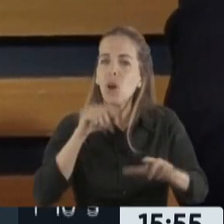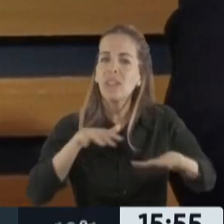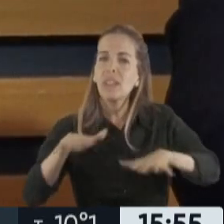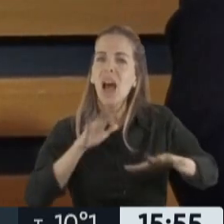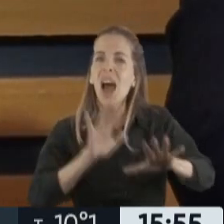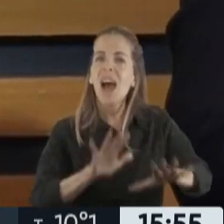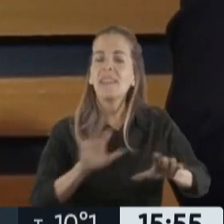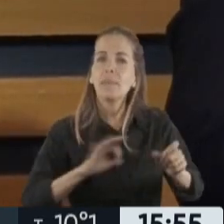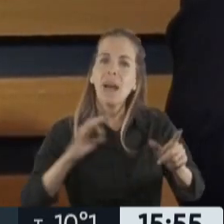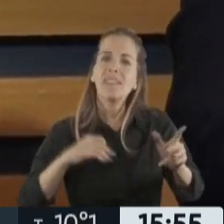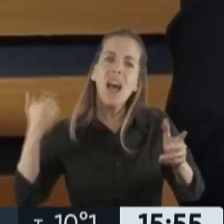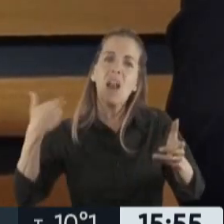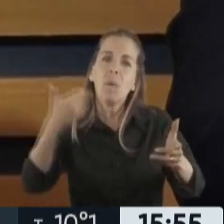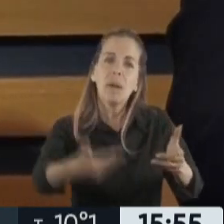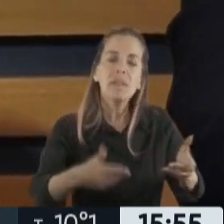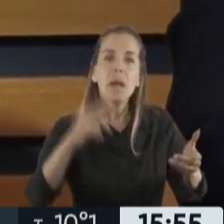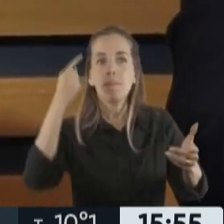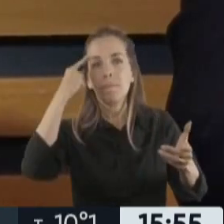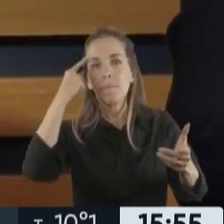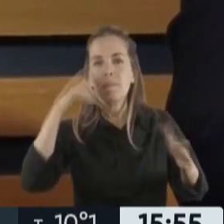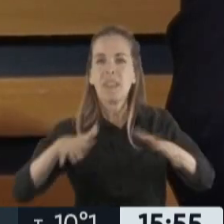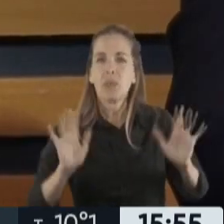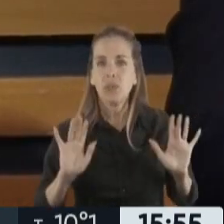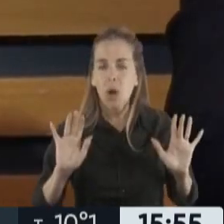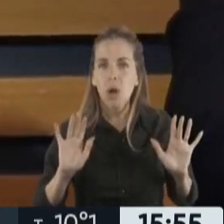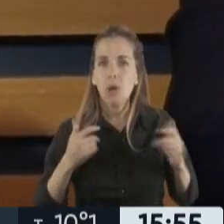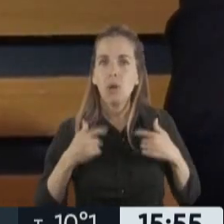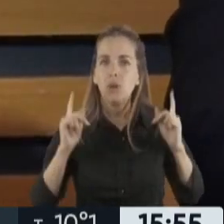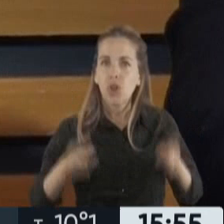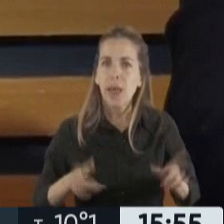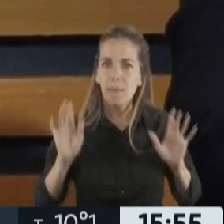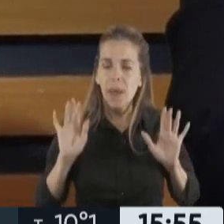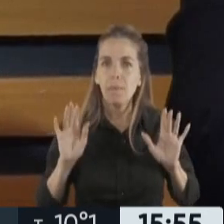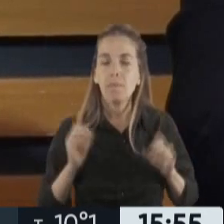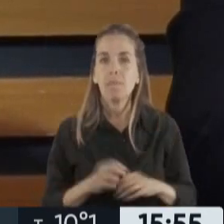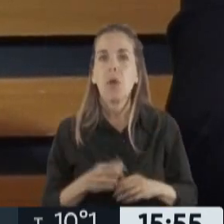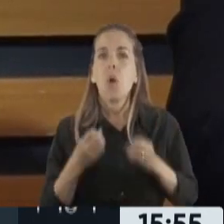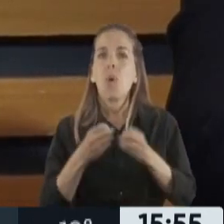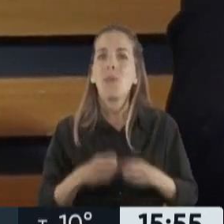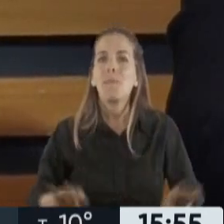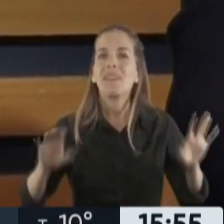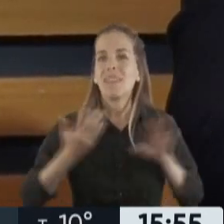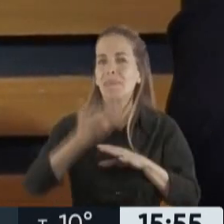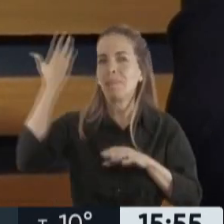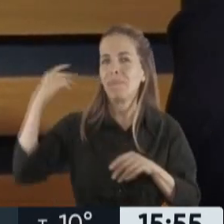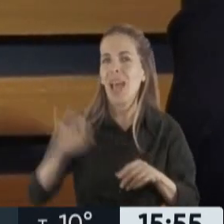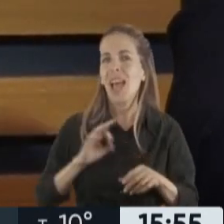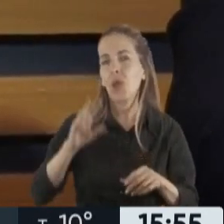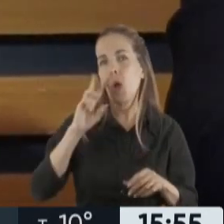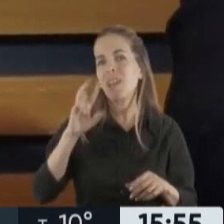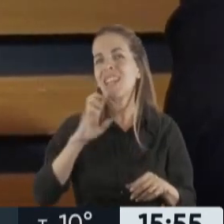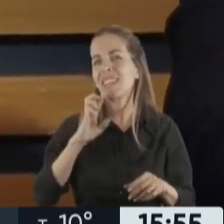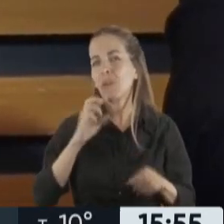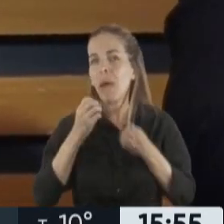con el correr del tiempo. Yo mismo, cuando empezó la campaña, allá por el año